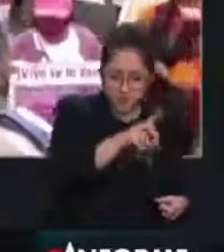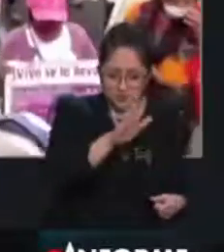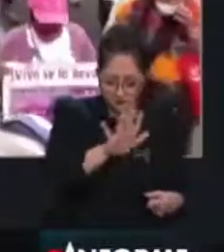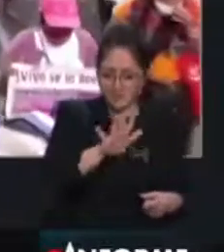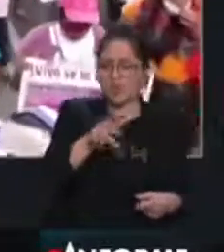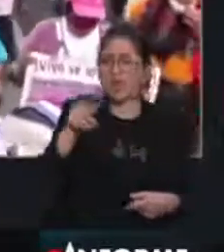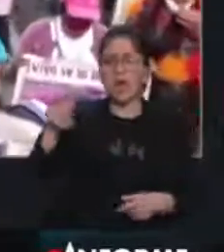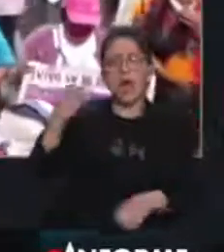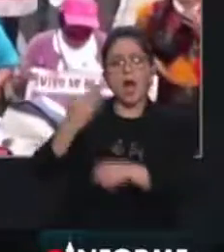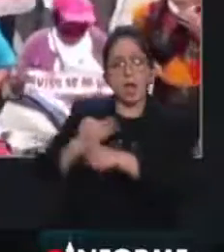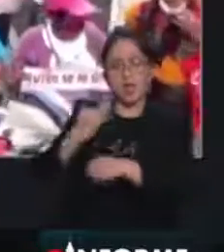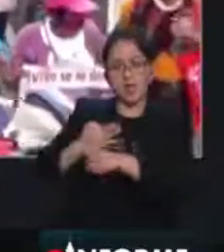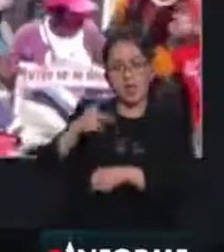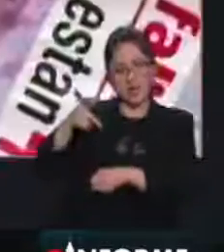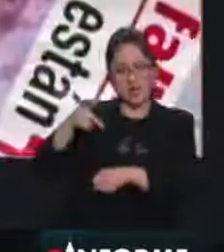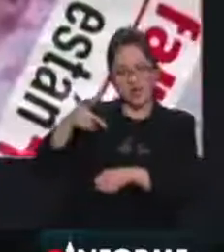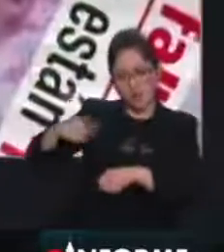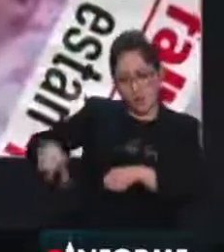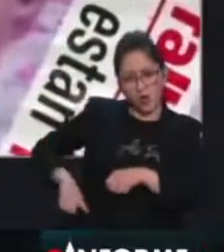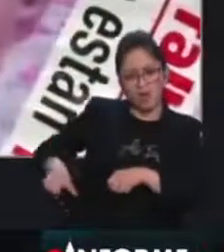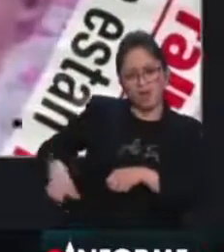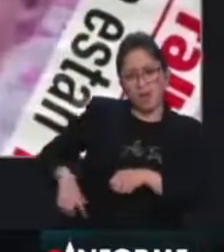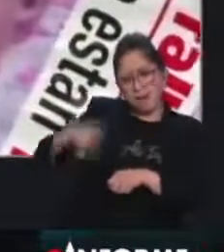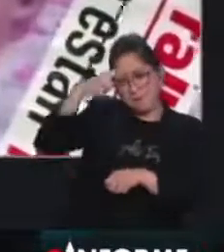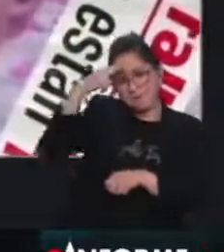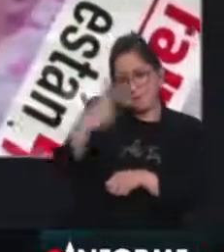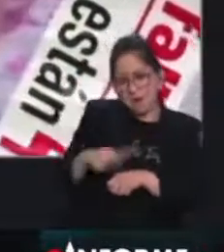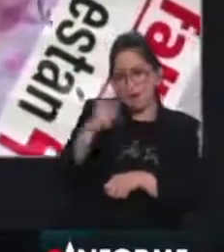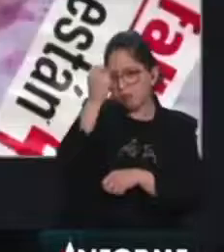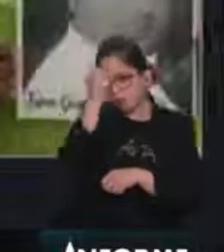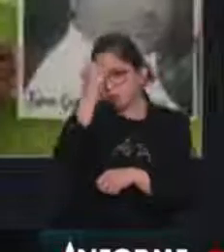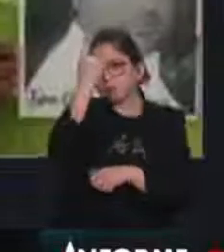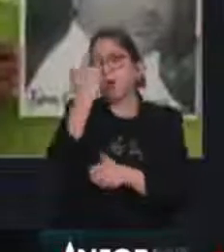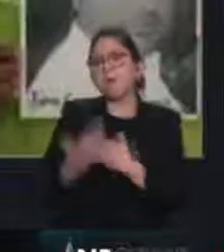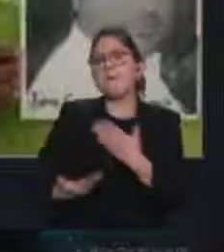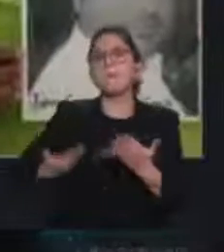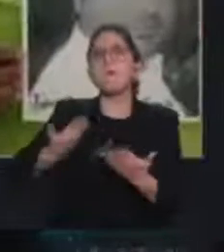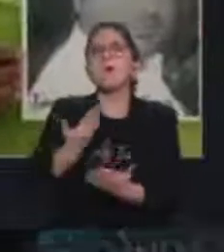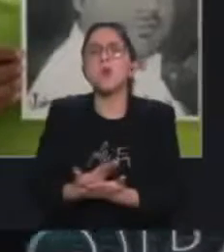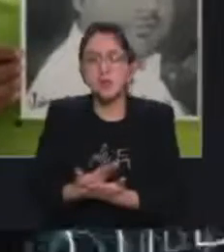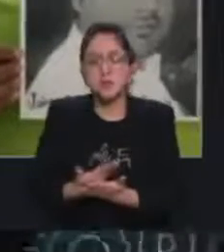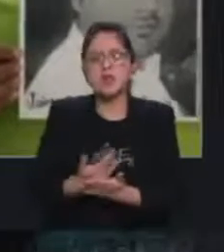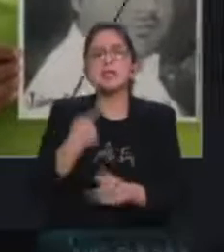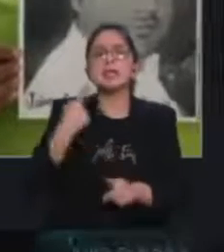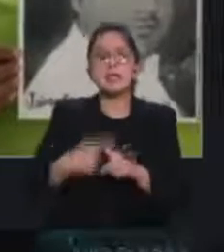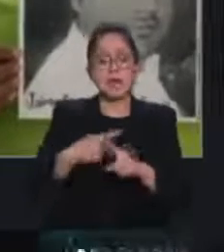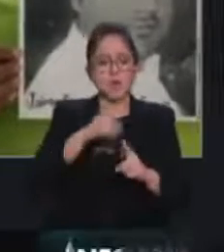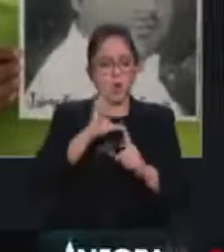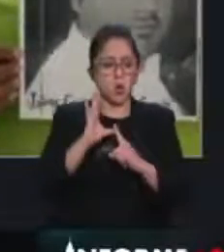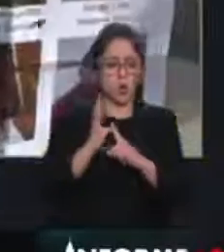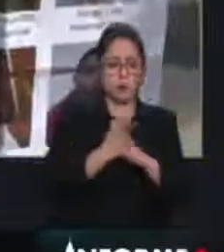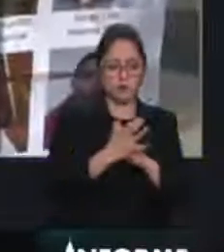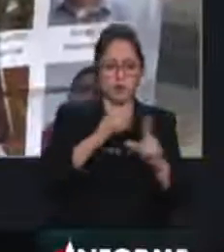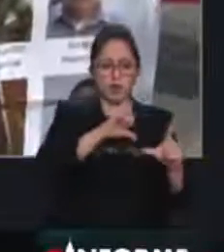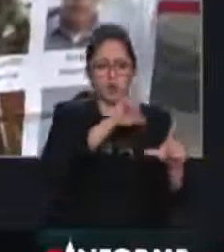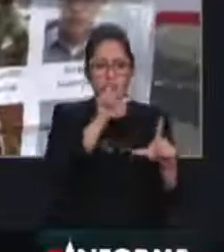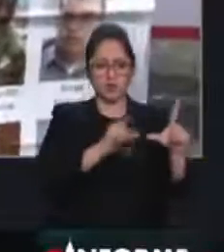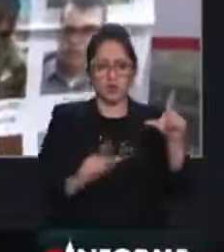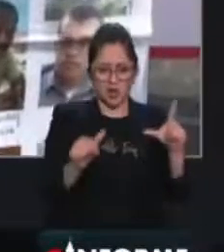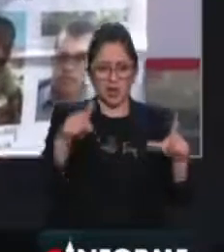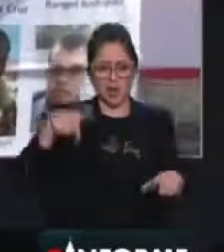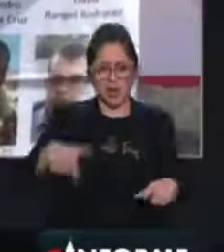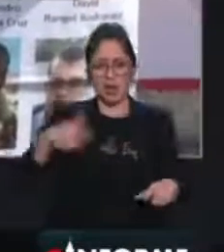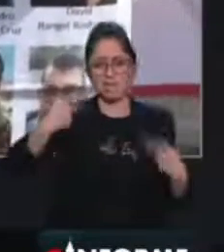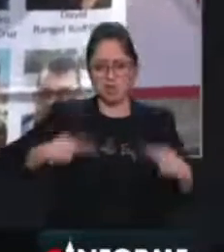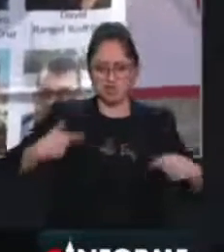muy importantes que se han impulsado desde el Gobierno de México, específicamente de la Comisión Nacional de Búsqueda, hay